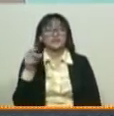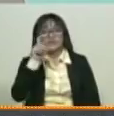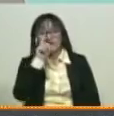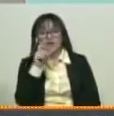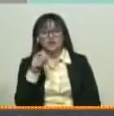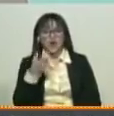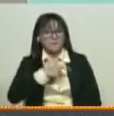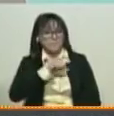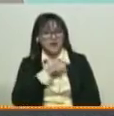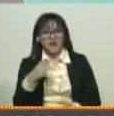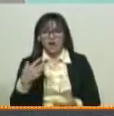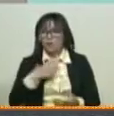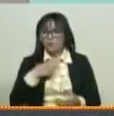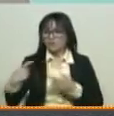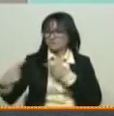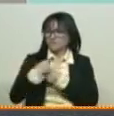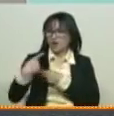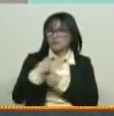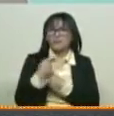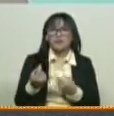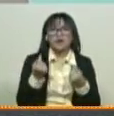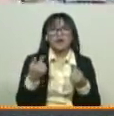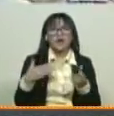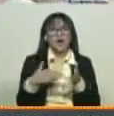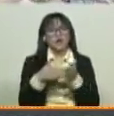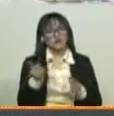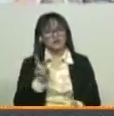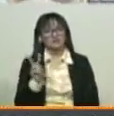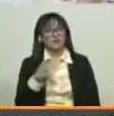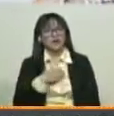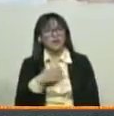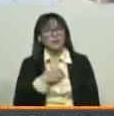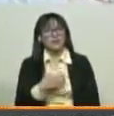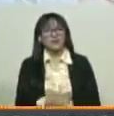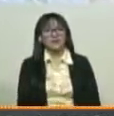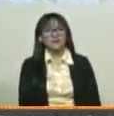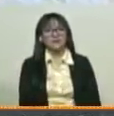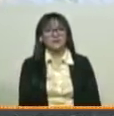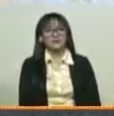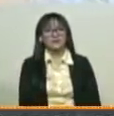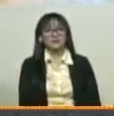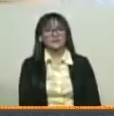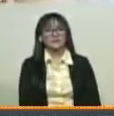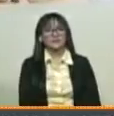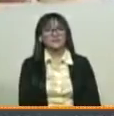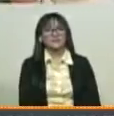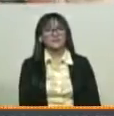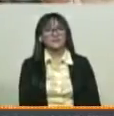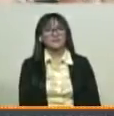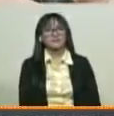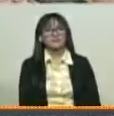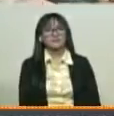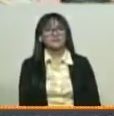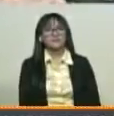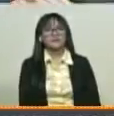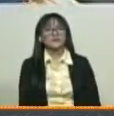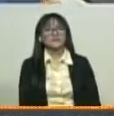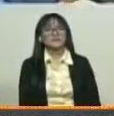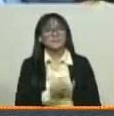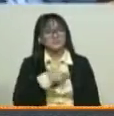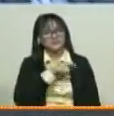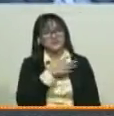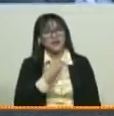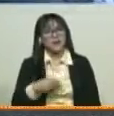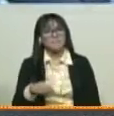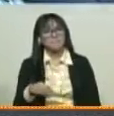directrices, ni de órdenes, ni ningún tipo de sanciones a la patria venezolana. el señor Rajoy debería leer de